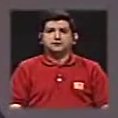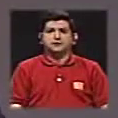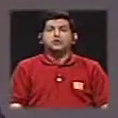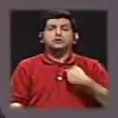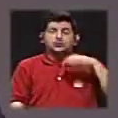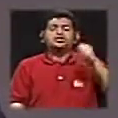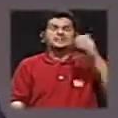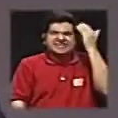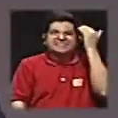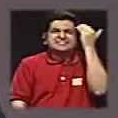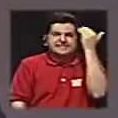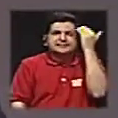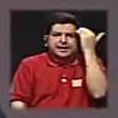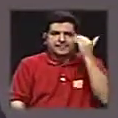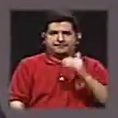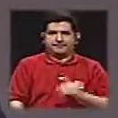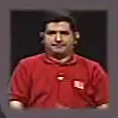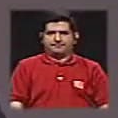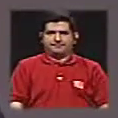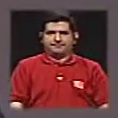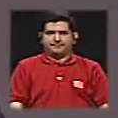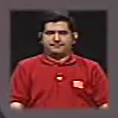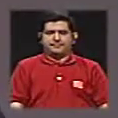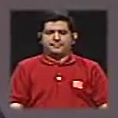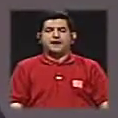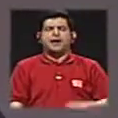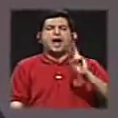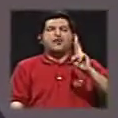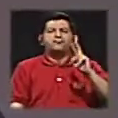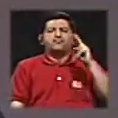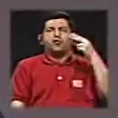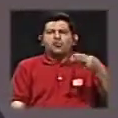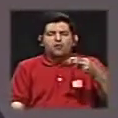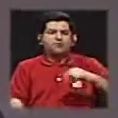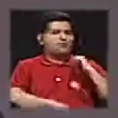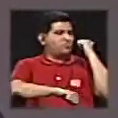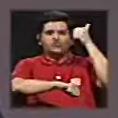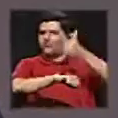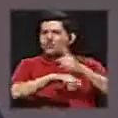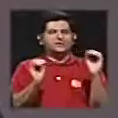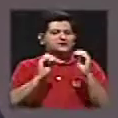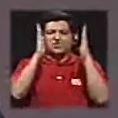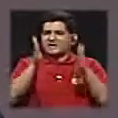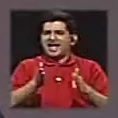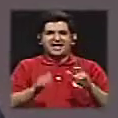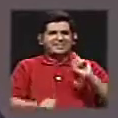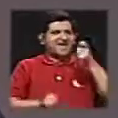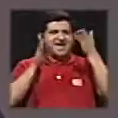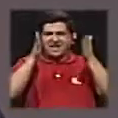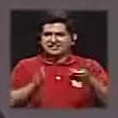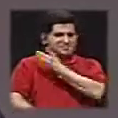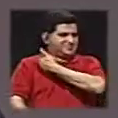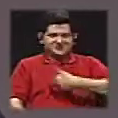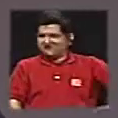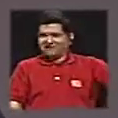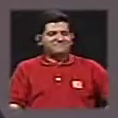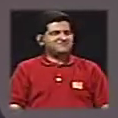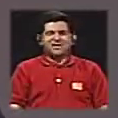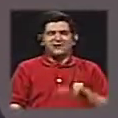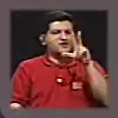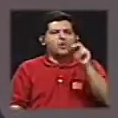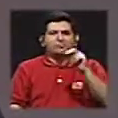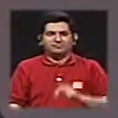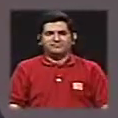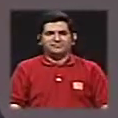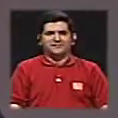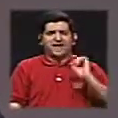Lo que sí sé yo es que a don Rodolfo Hernández no lo impuso ningún expresidente. A Rodolfo Hernández